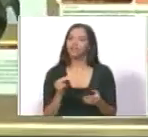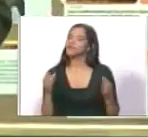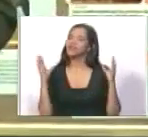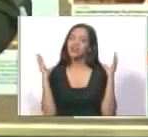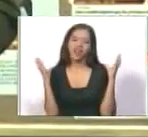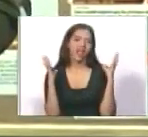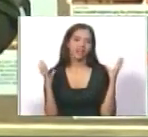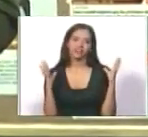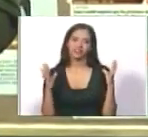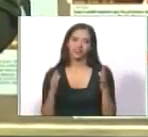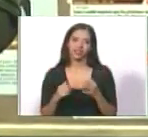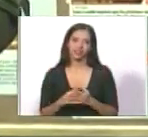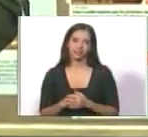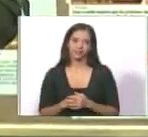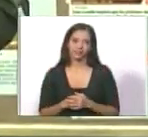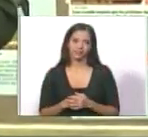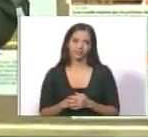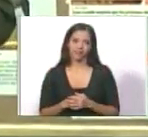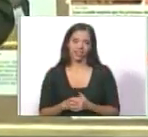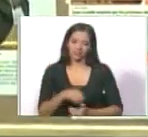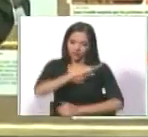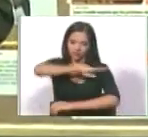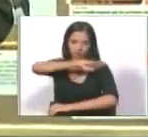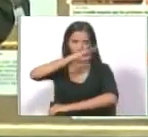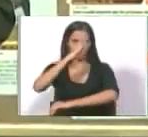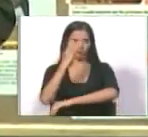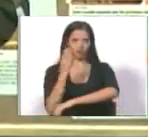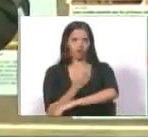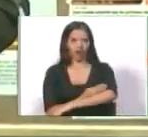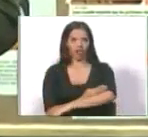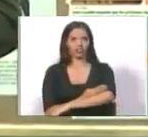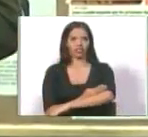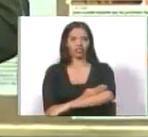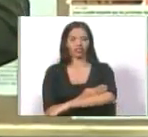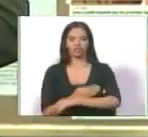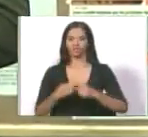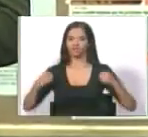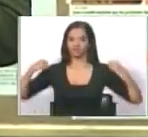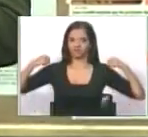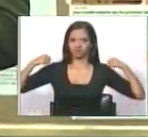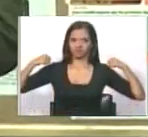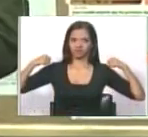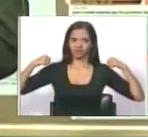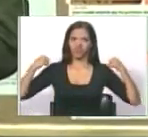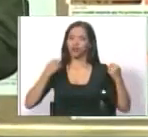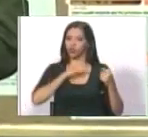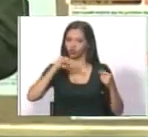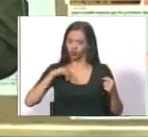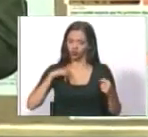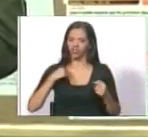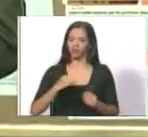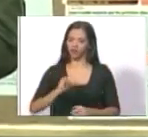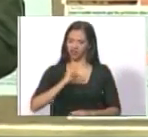grande, es fuerte, hay una clara identificación con nuestra patria.